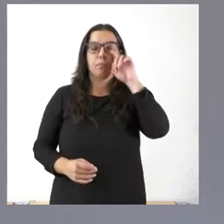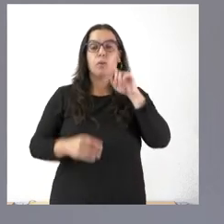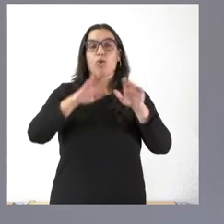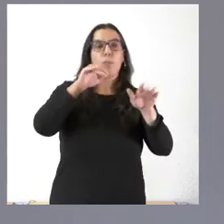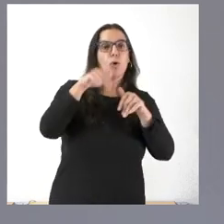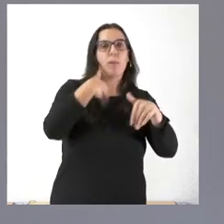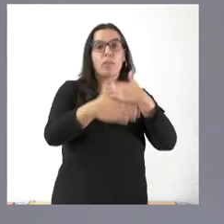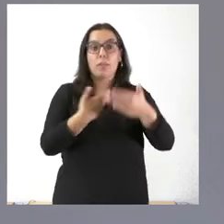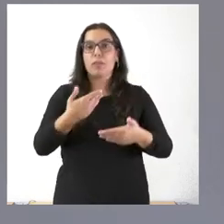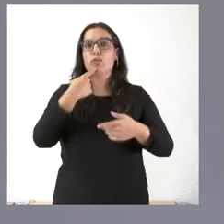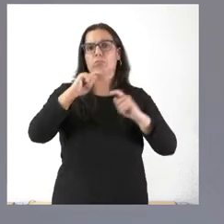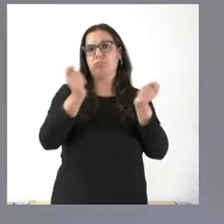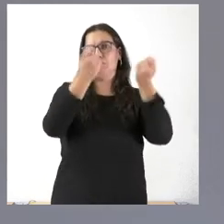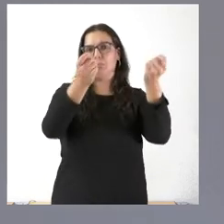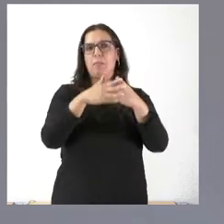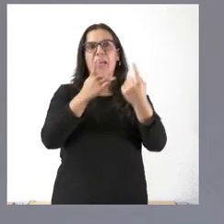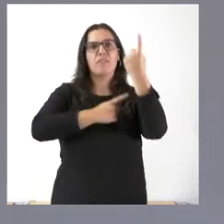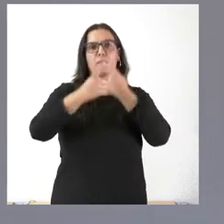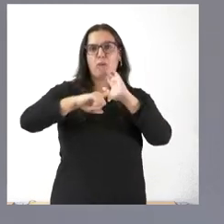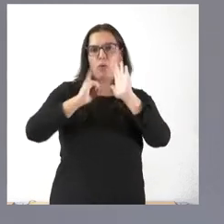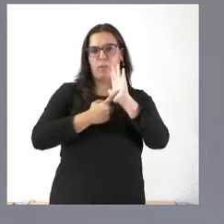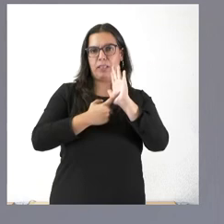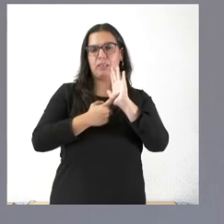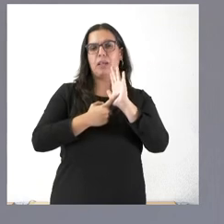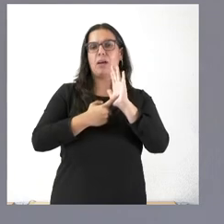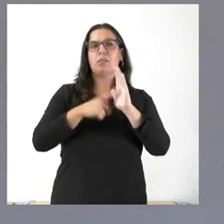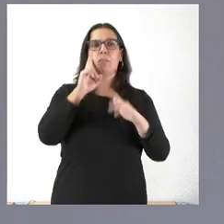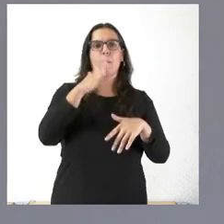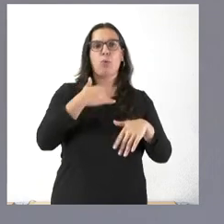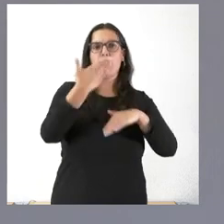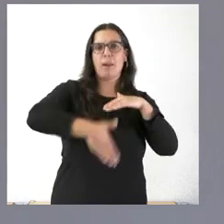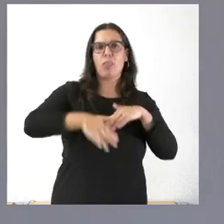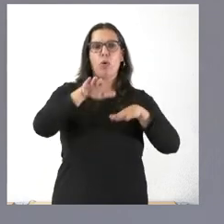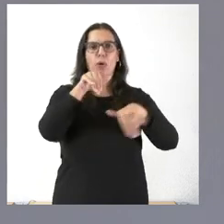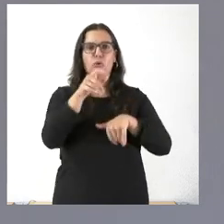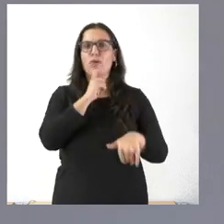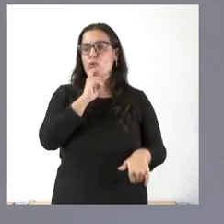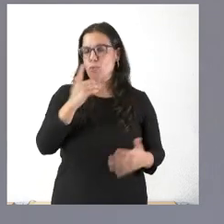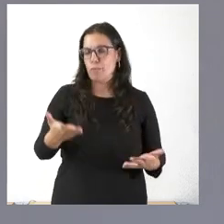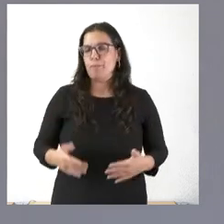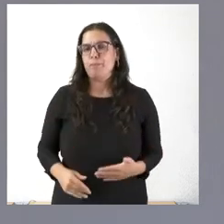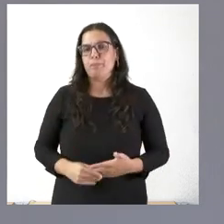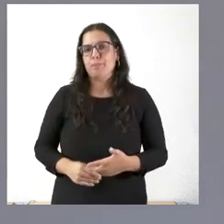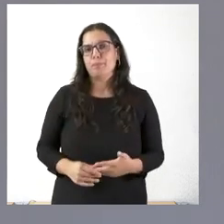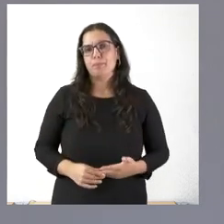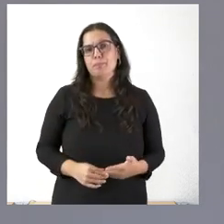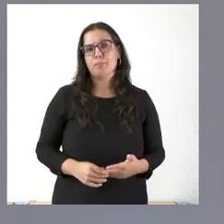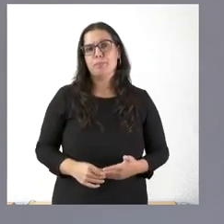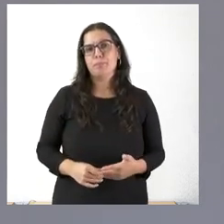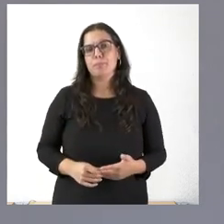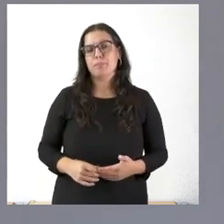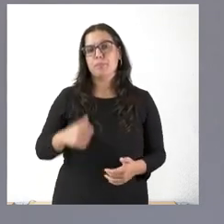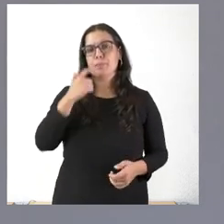los procedimientos para que tengan la información precisa de todo ello, de los plazos, de convocatoria, etcétera, etcétera, ¿no? En términos